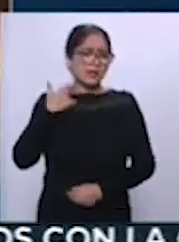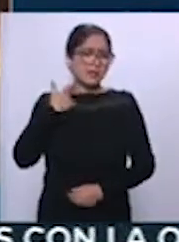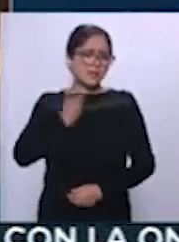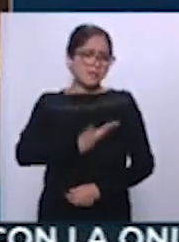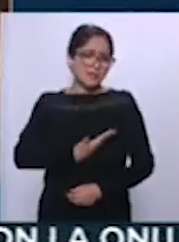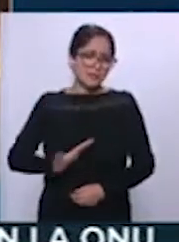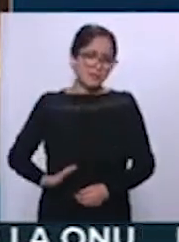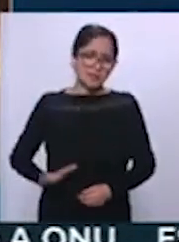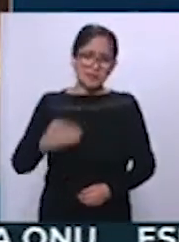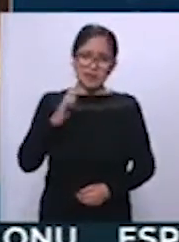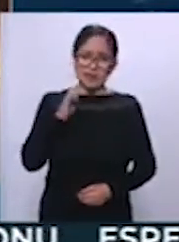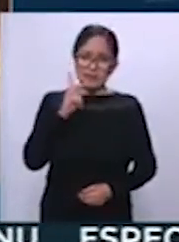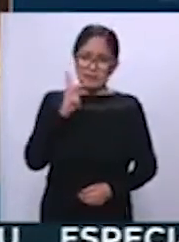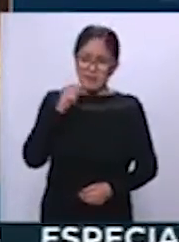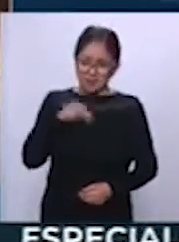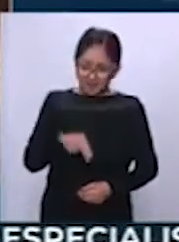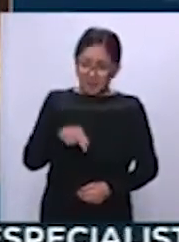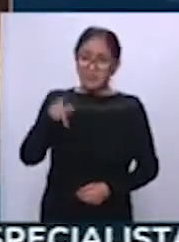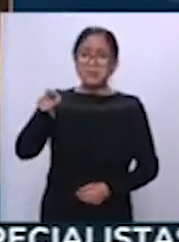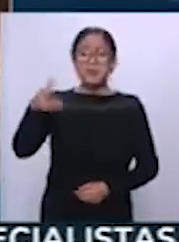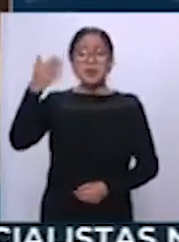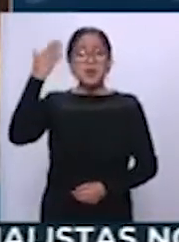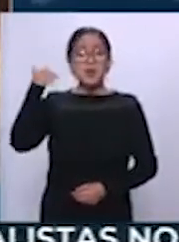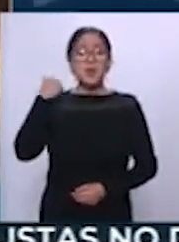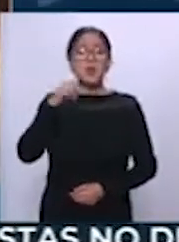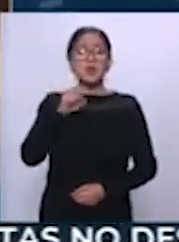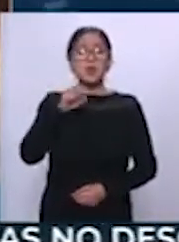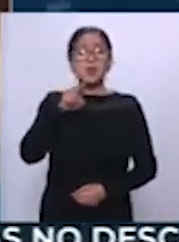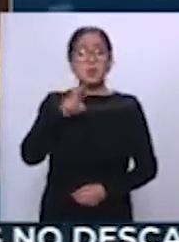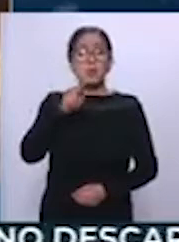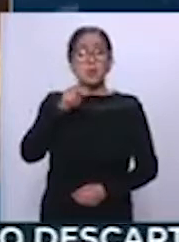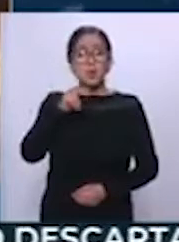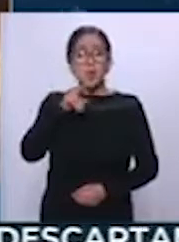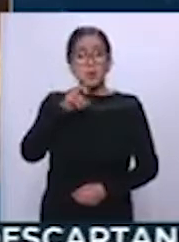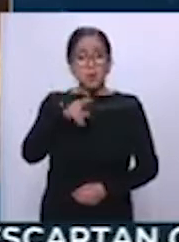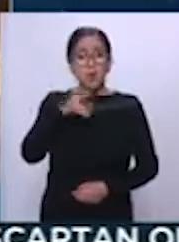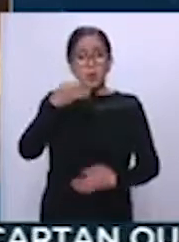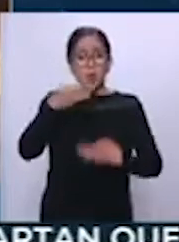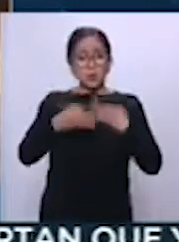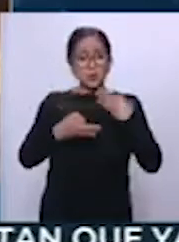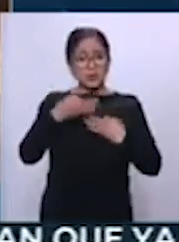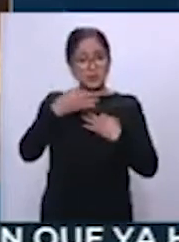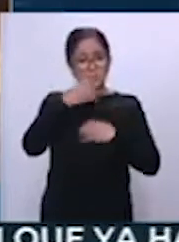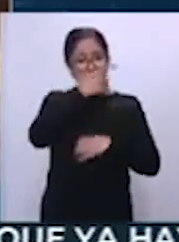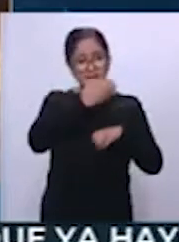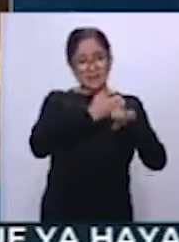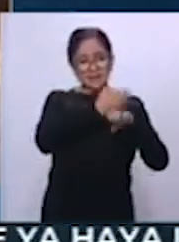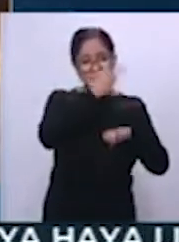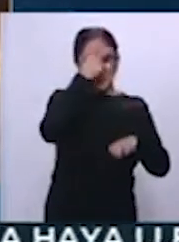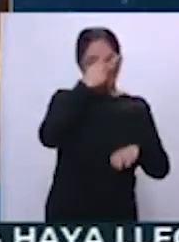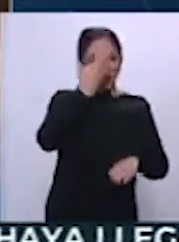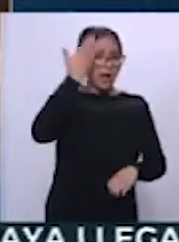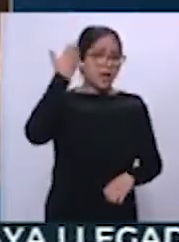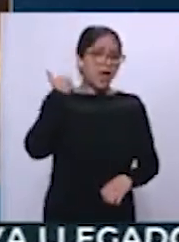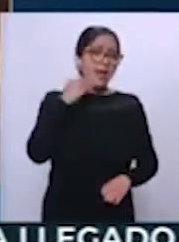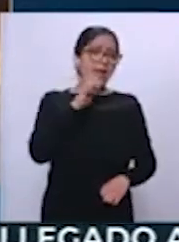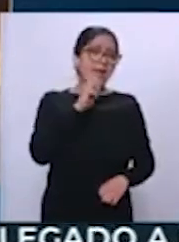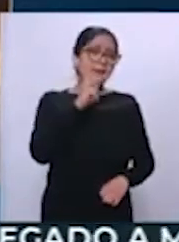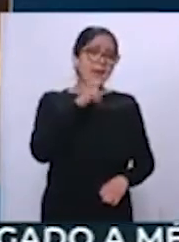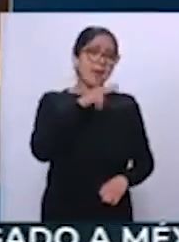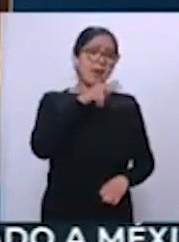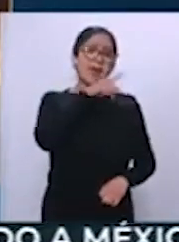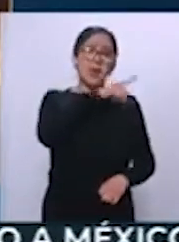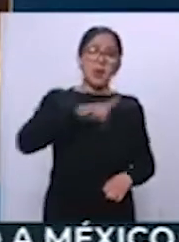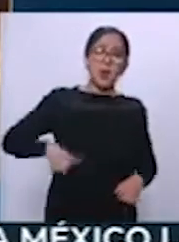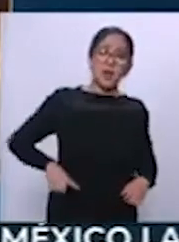trabajó con Peña Nieto como su procurador de justicia en el Estado de México cuando Peña era gobernador, y después se